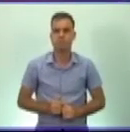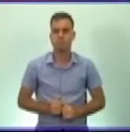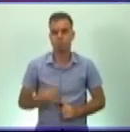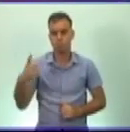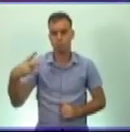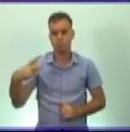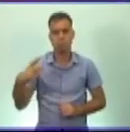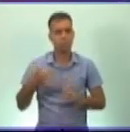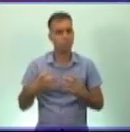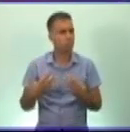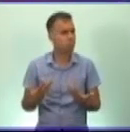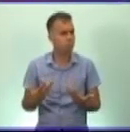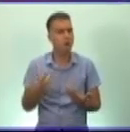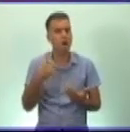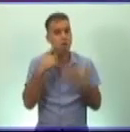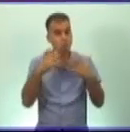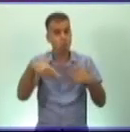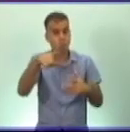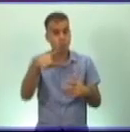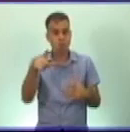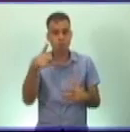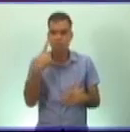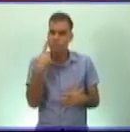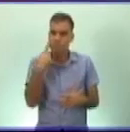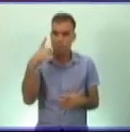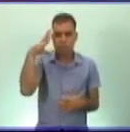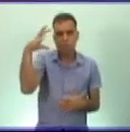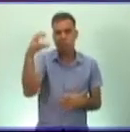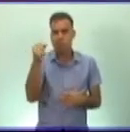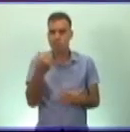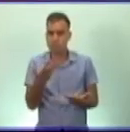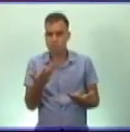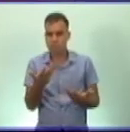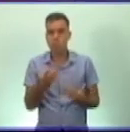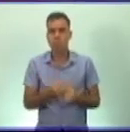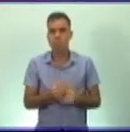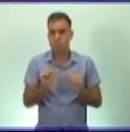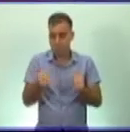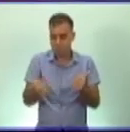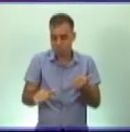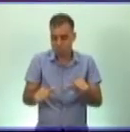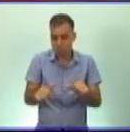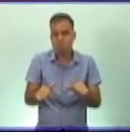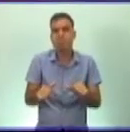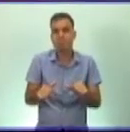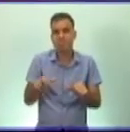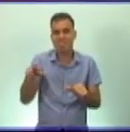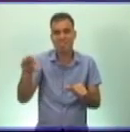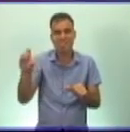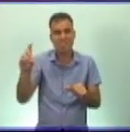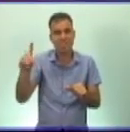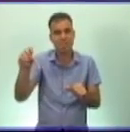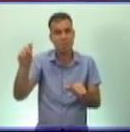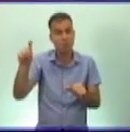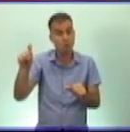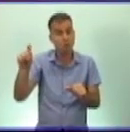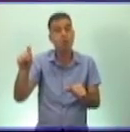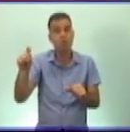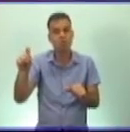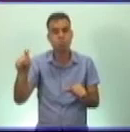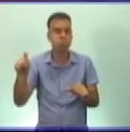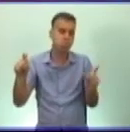justificaciones importantes que les permiten a ustedes saber cuándo una reacción es redox o cuando una